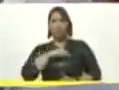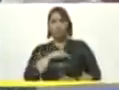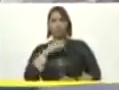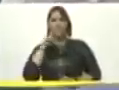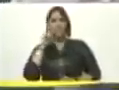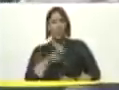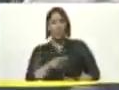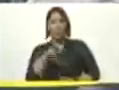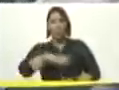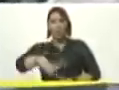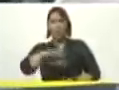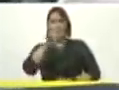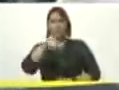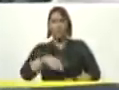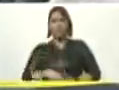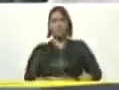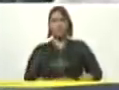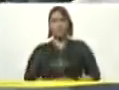guardianes